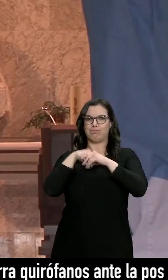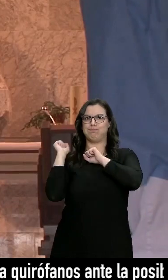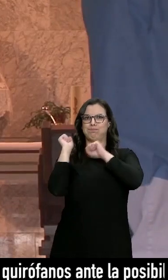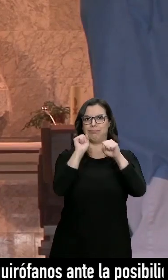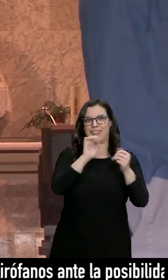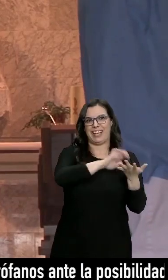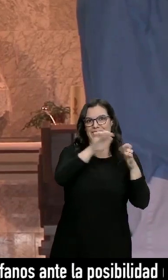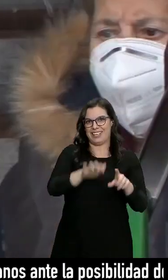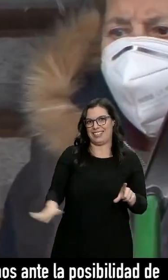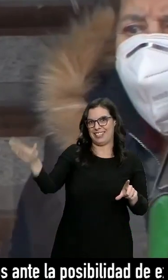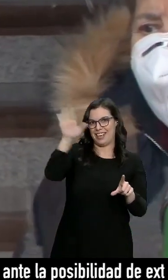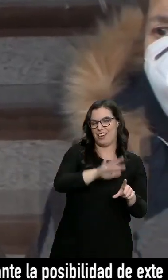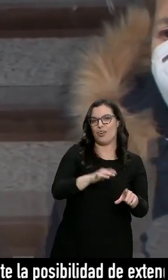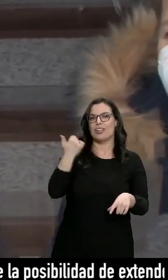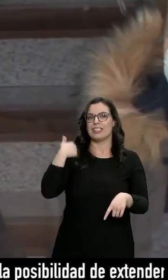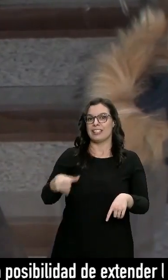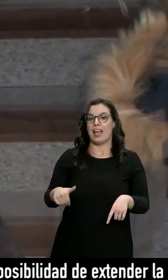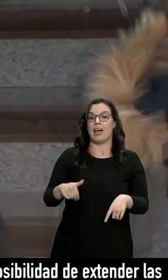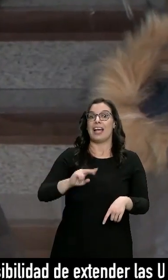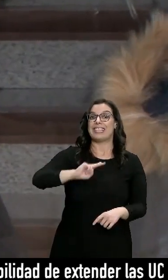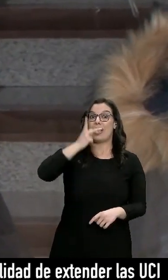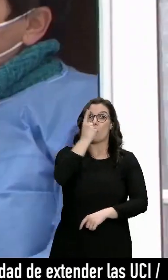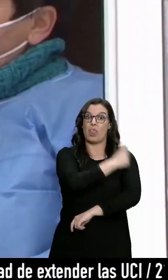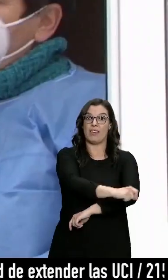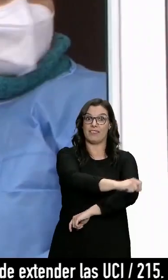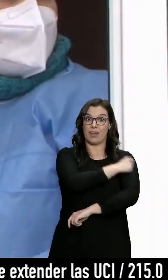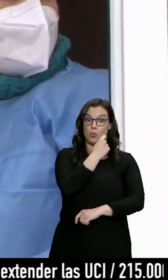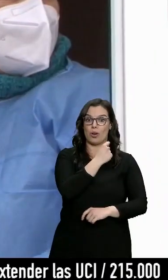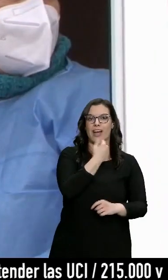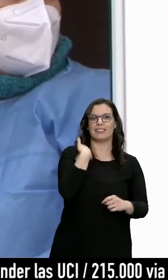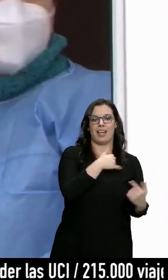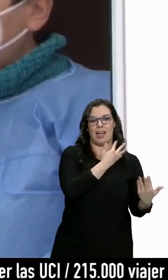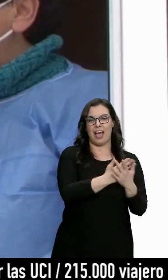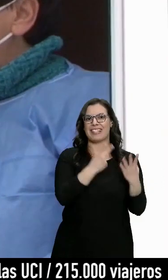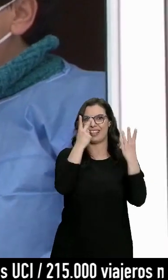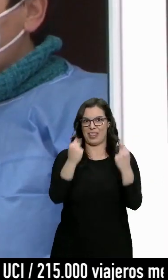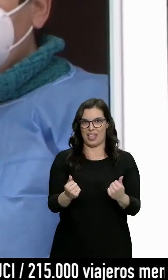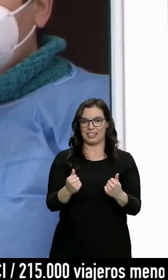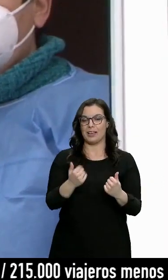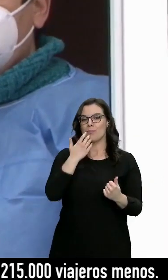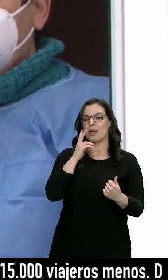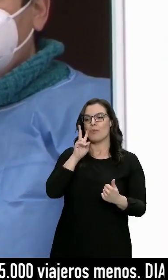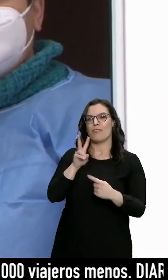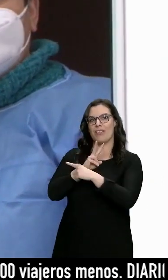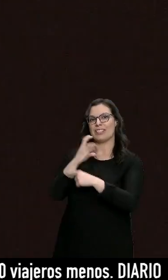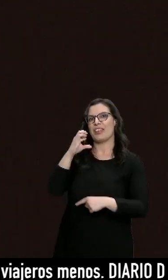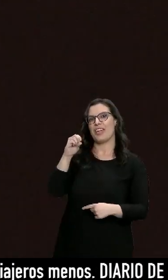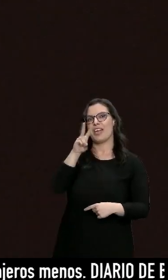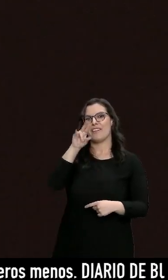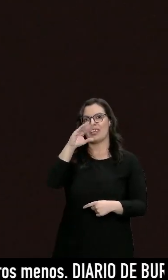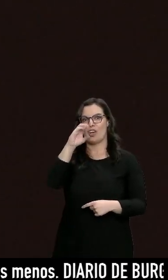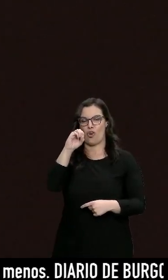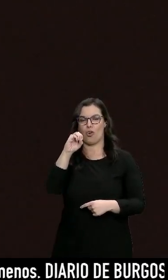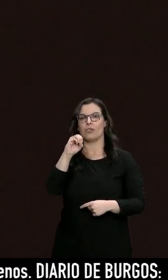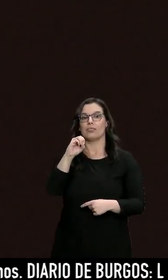COVID-19 en Castilla y León. Ya han pasado 7 días desde que los residentes de algunos centros, como el de Cevico, en Palencia, recibieron la segunda dosis de la